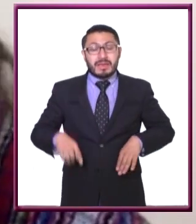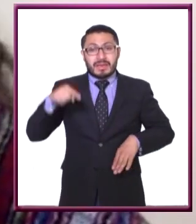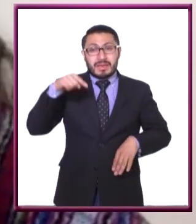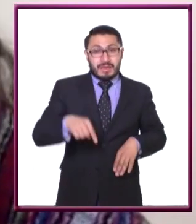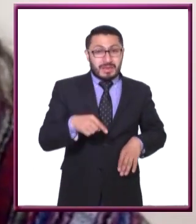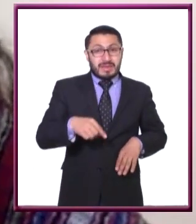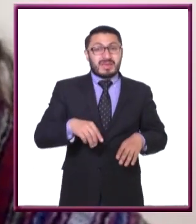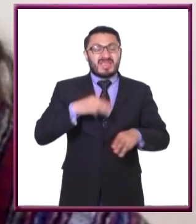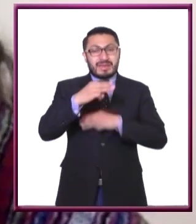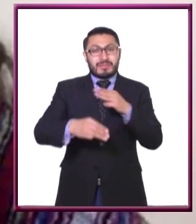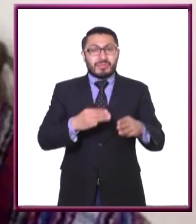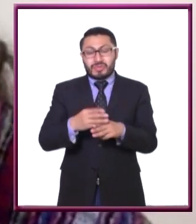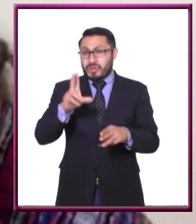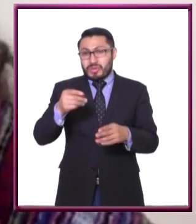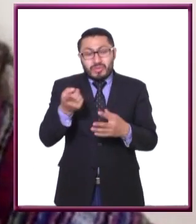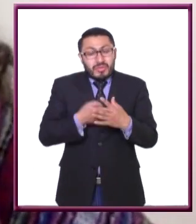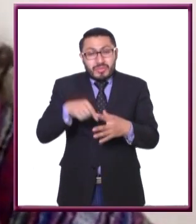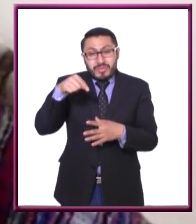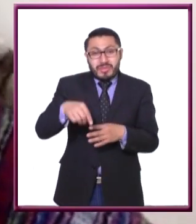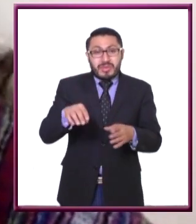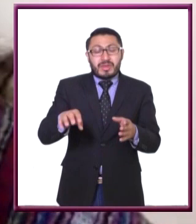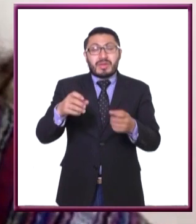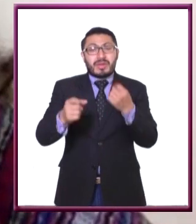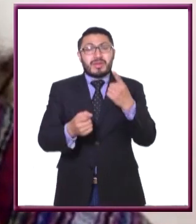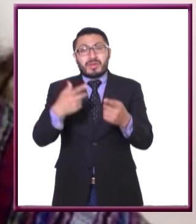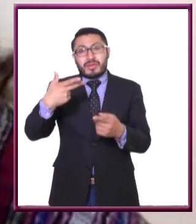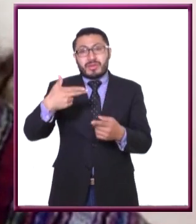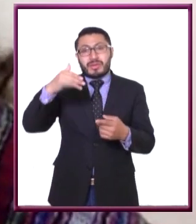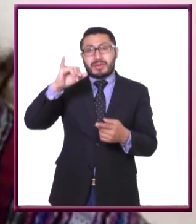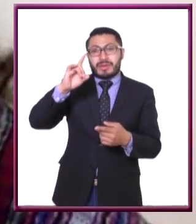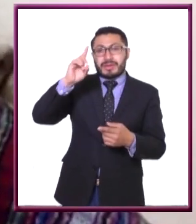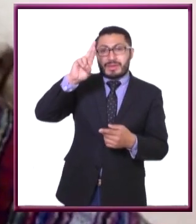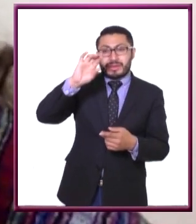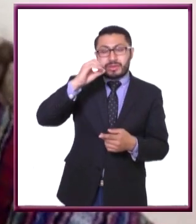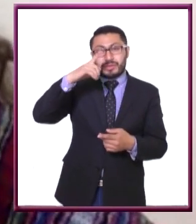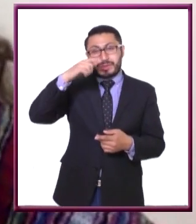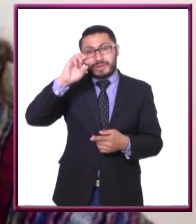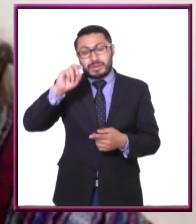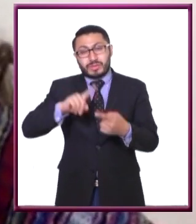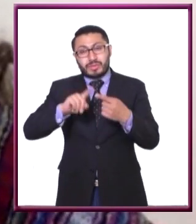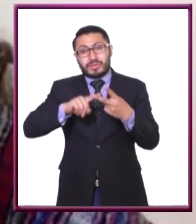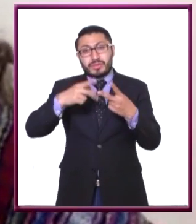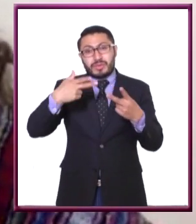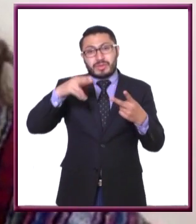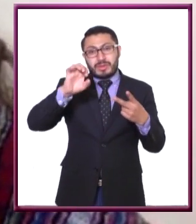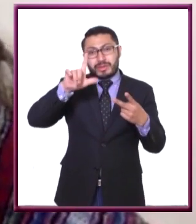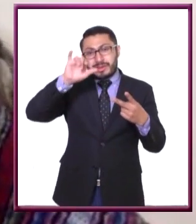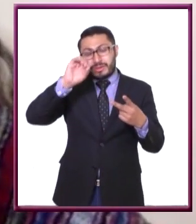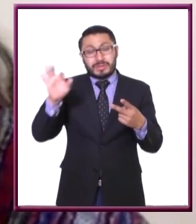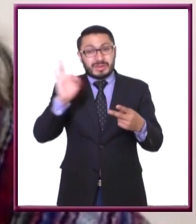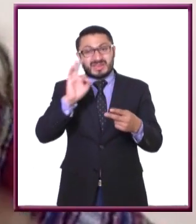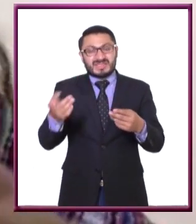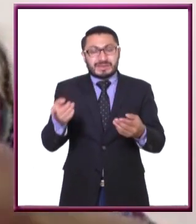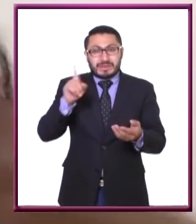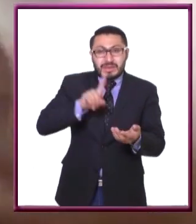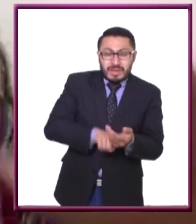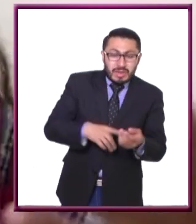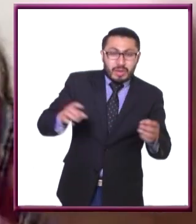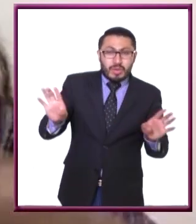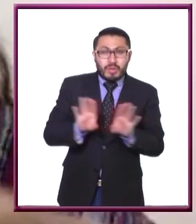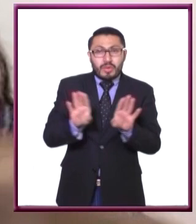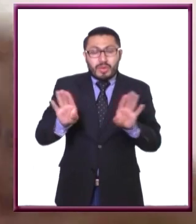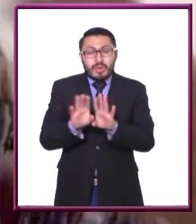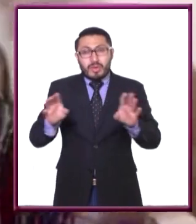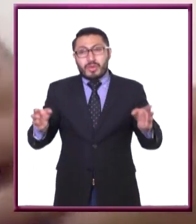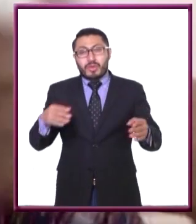no se generaron en la Tierra. Unos, los más ligeros como el hidrógeno y el helio, se pudieron haber producido en el origen del